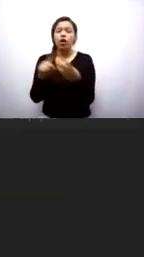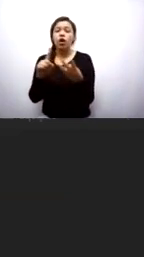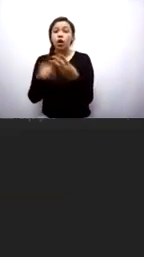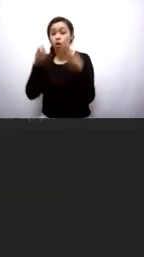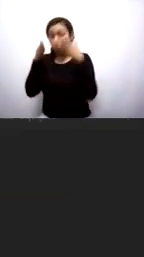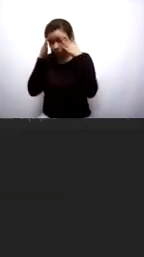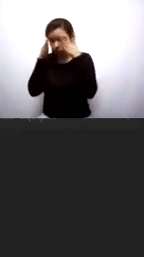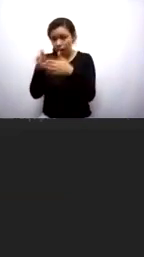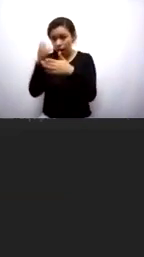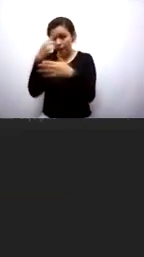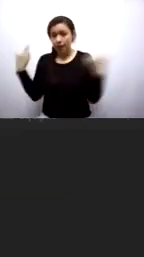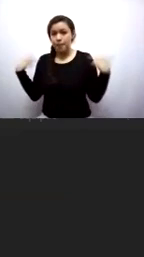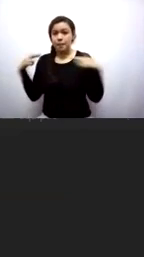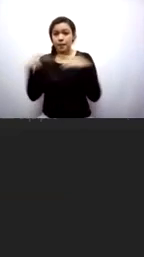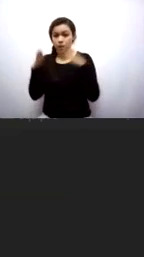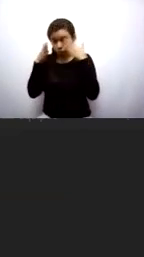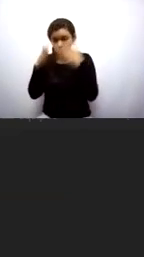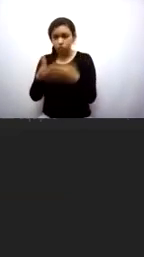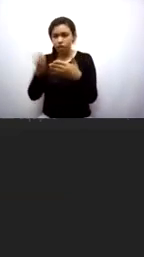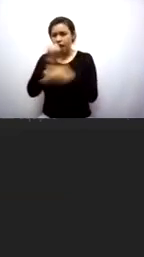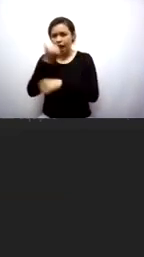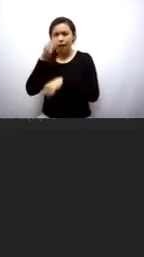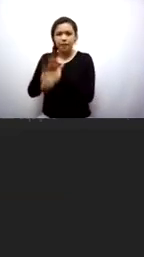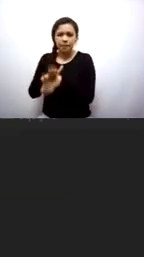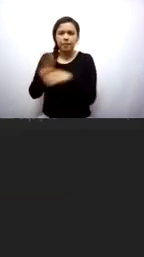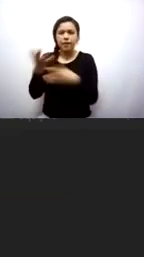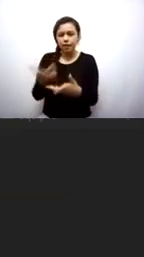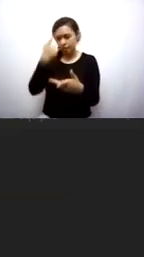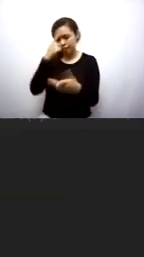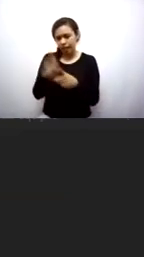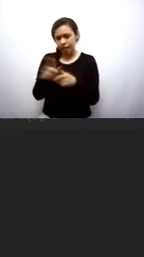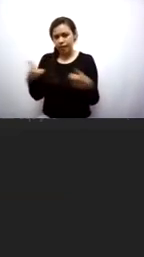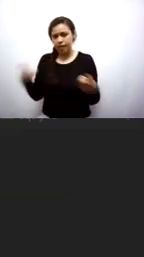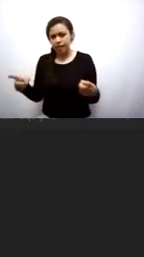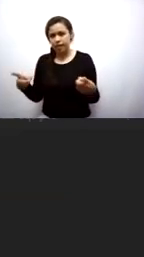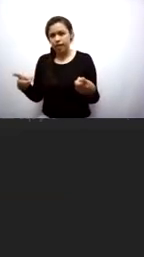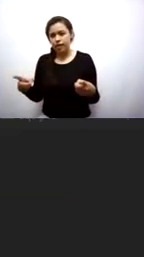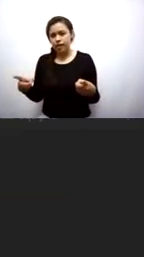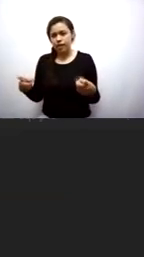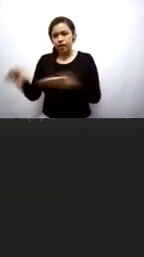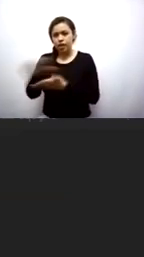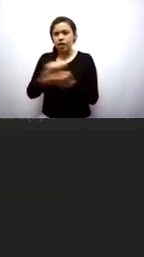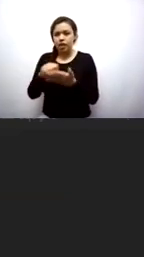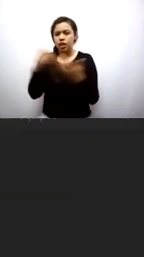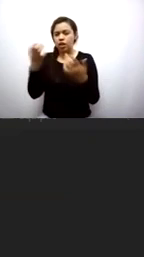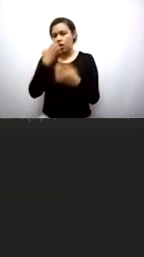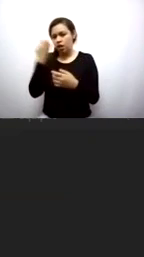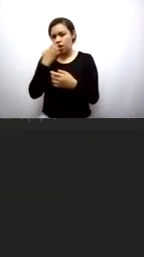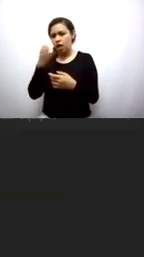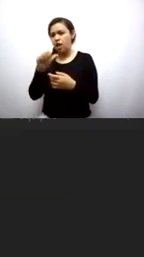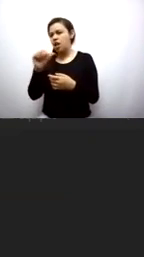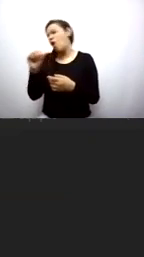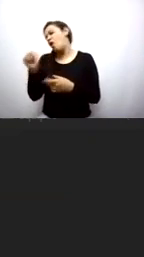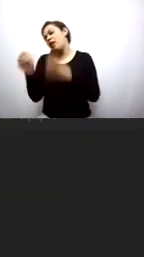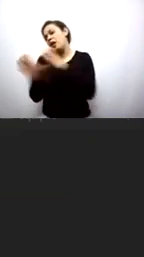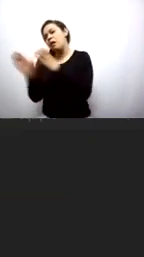para docentes que tiene que ver con la administración y el desarrollo de tu centro escolar, y otros, ¿no? Tiene esta